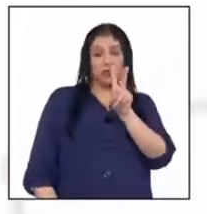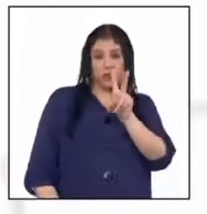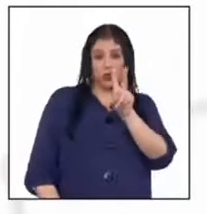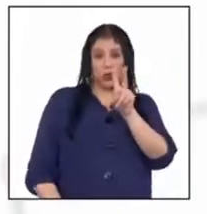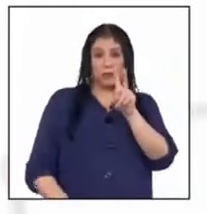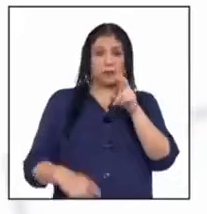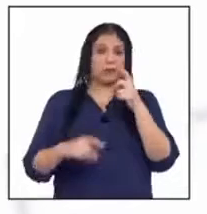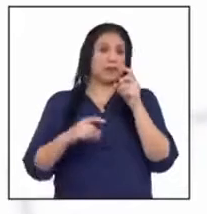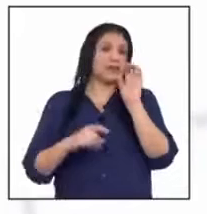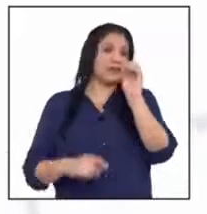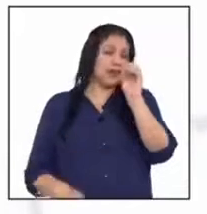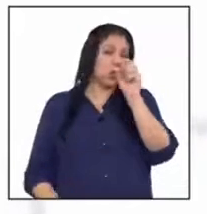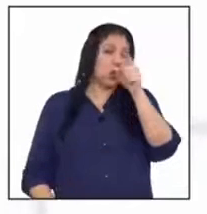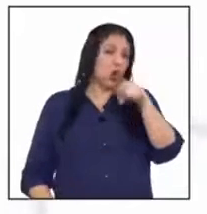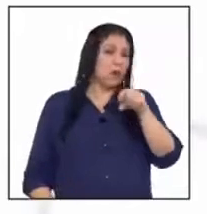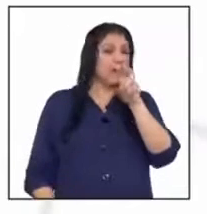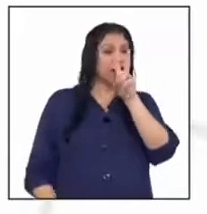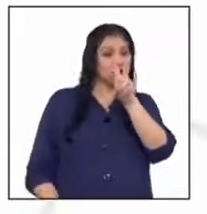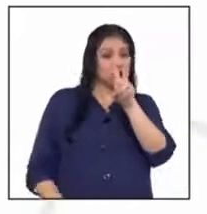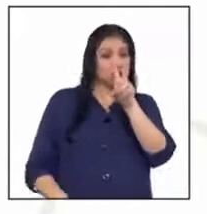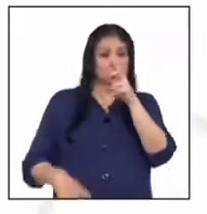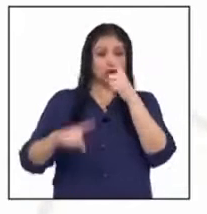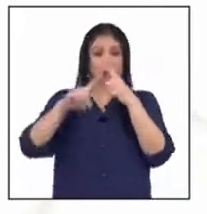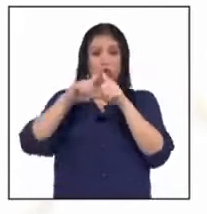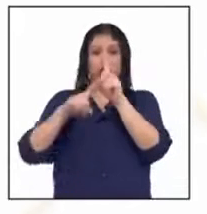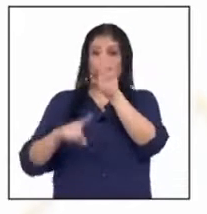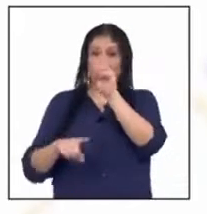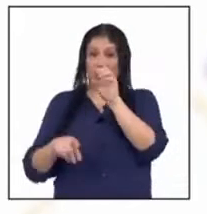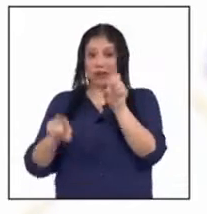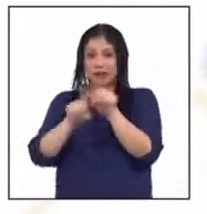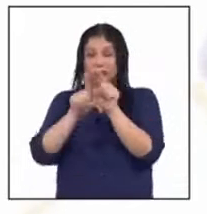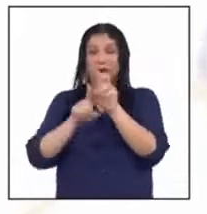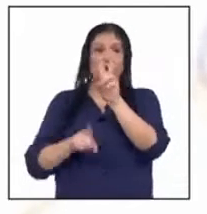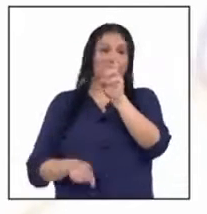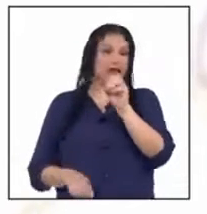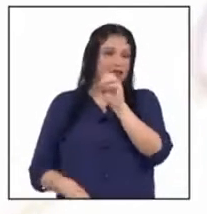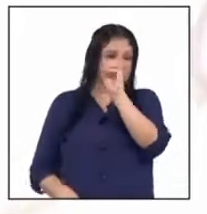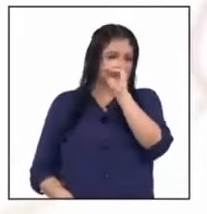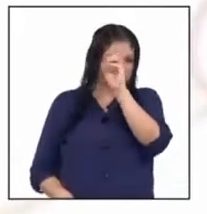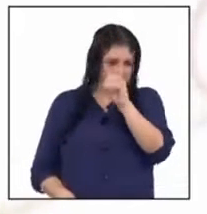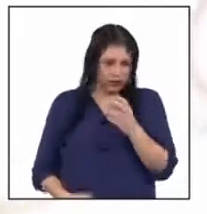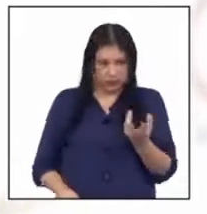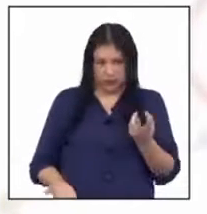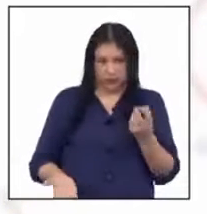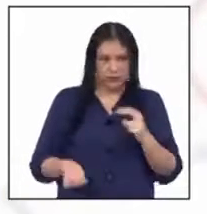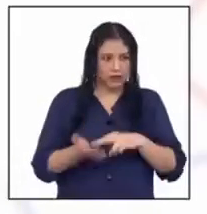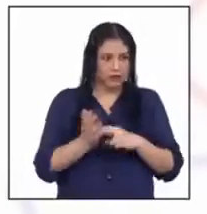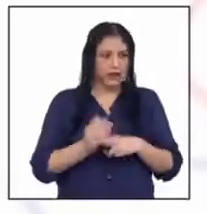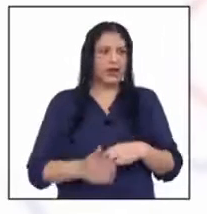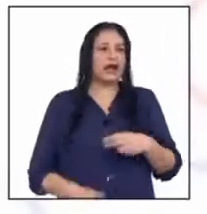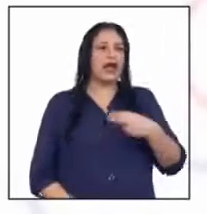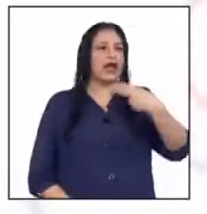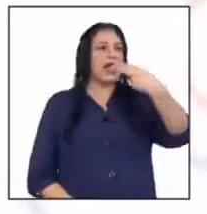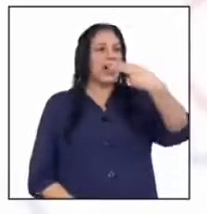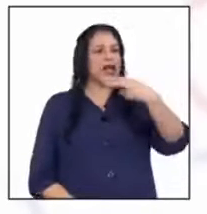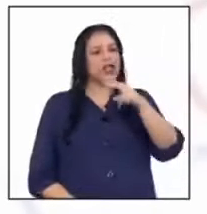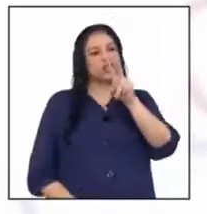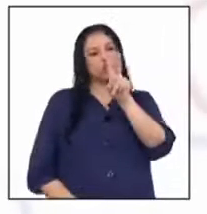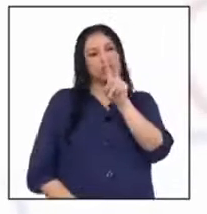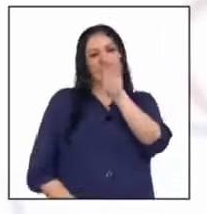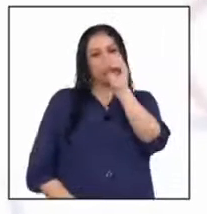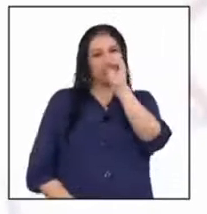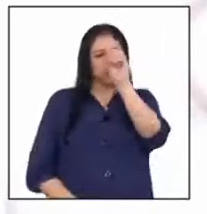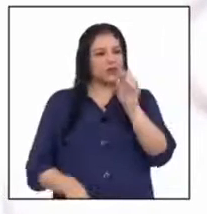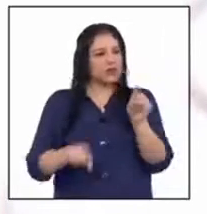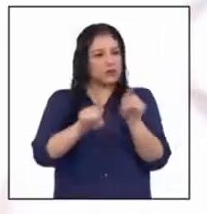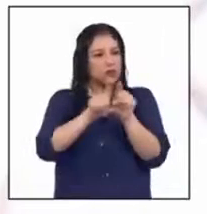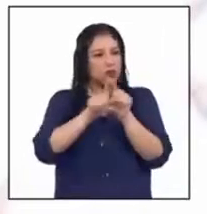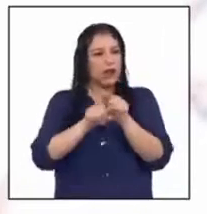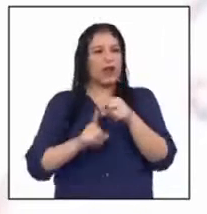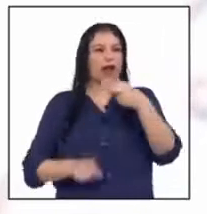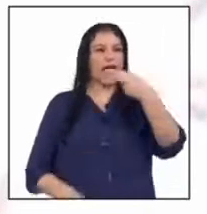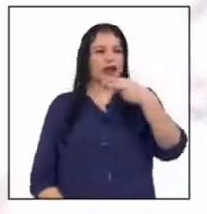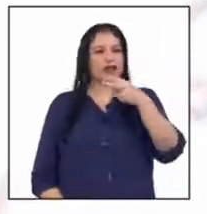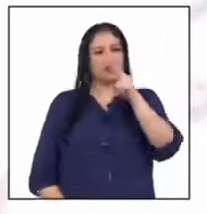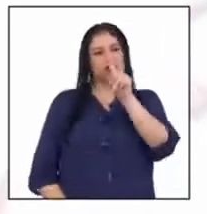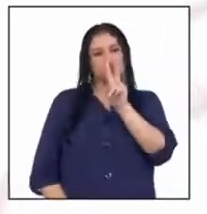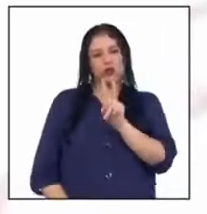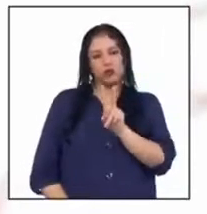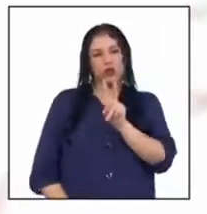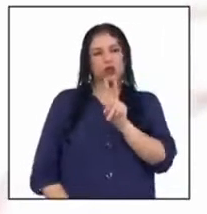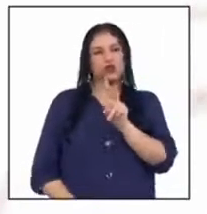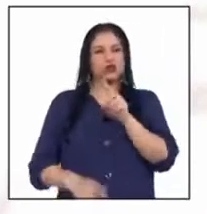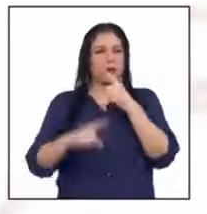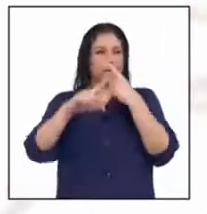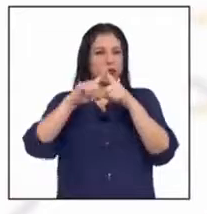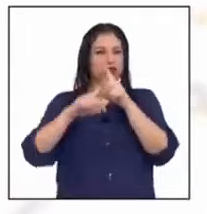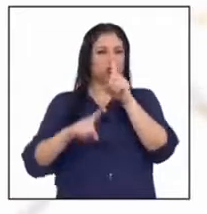100, obteniendo como resultado 20%. Es decir, h sub 2% es igual a h sub 2